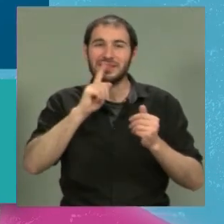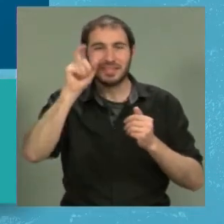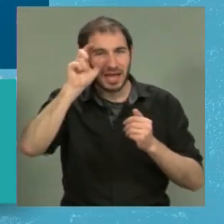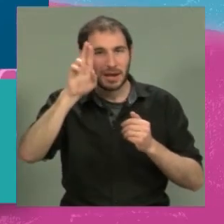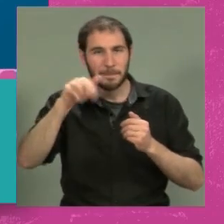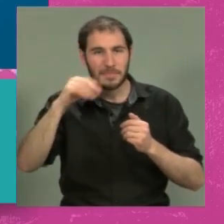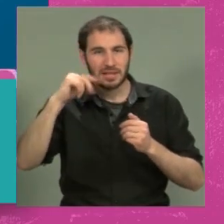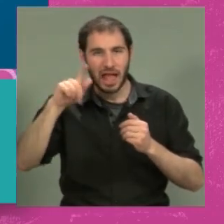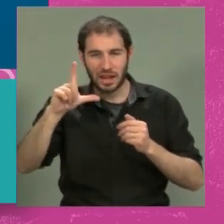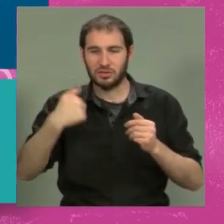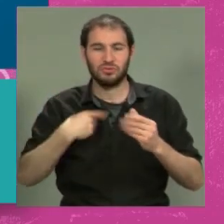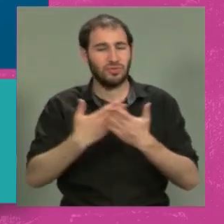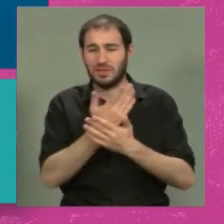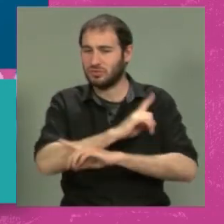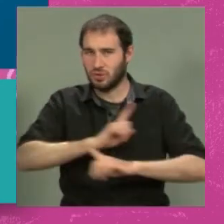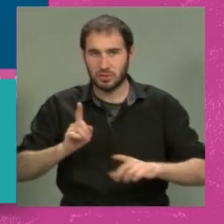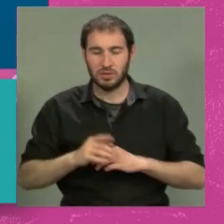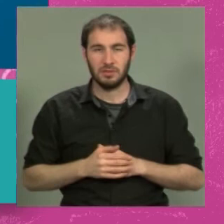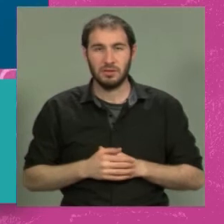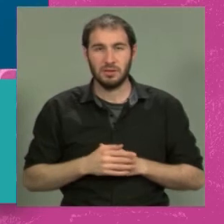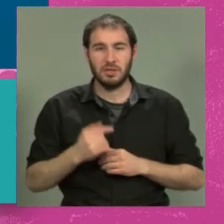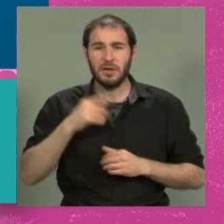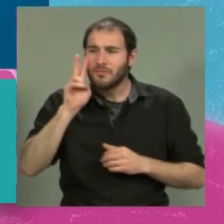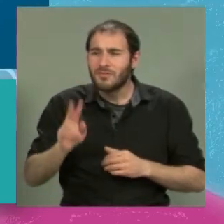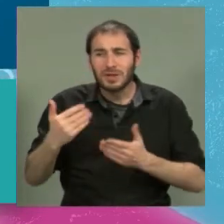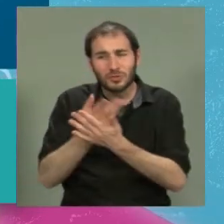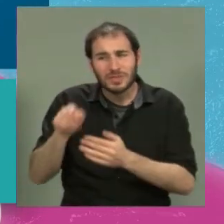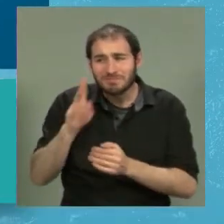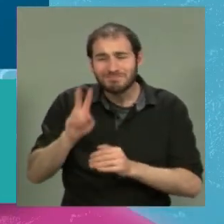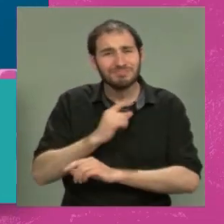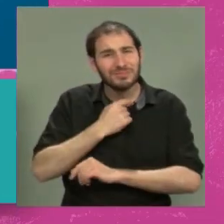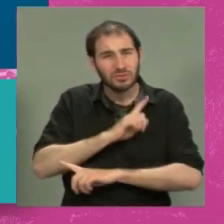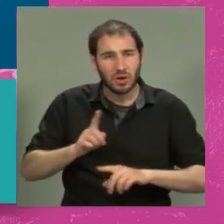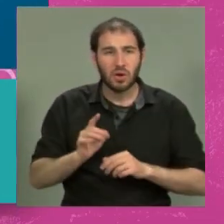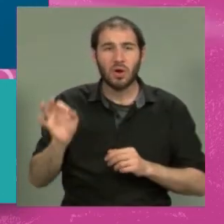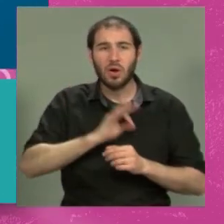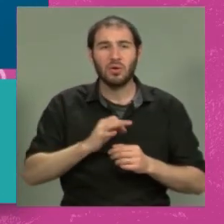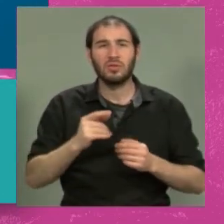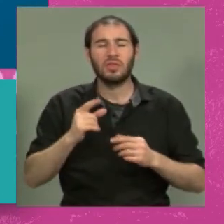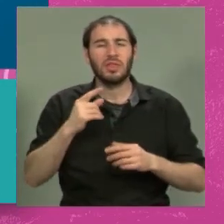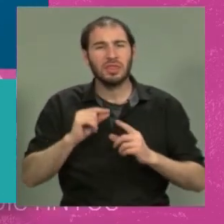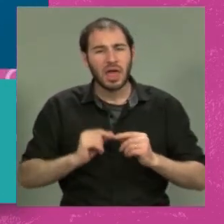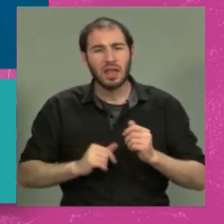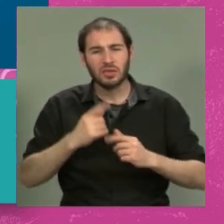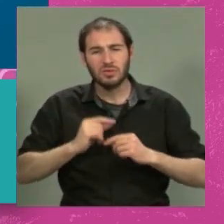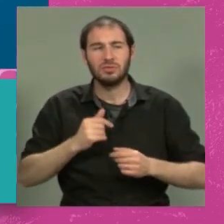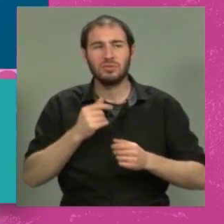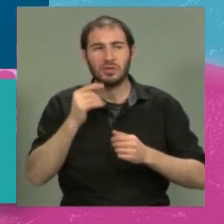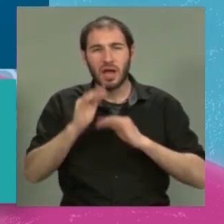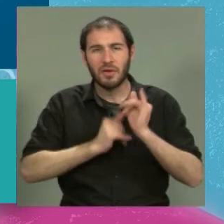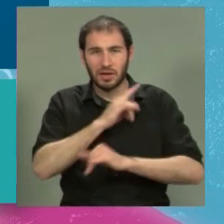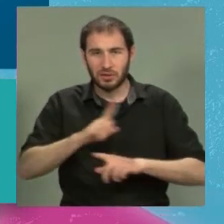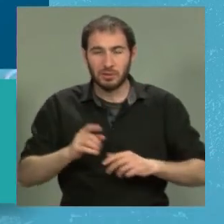es no quiero sufrir, no quiero verlo sufrir y no quiero provocar gastos. Es exactamente lo que acaba de decir